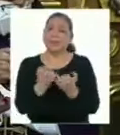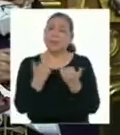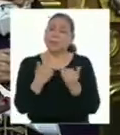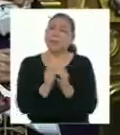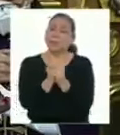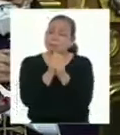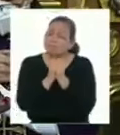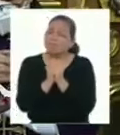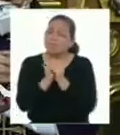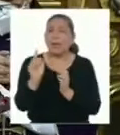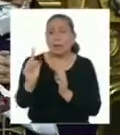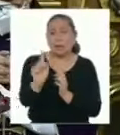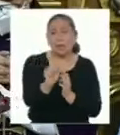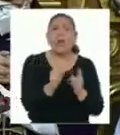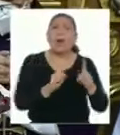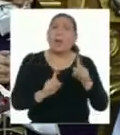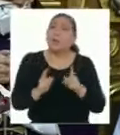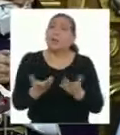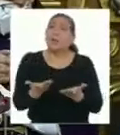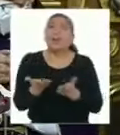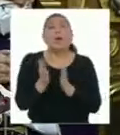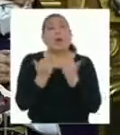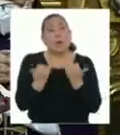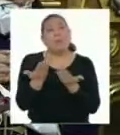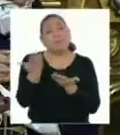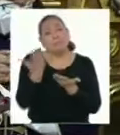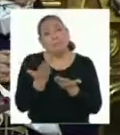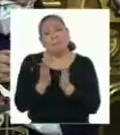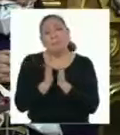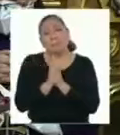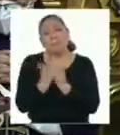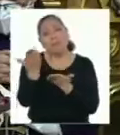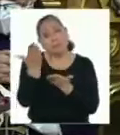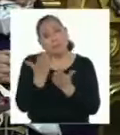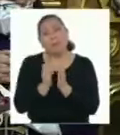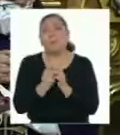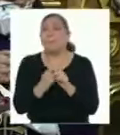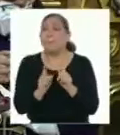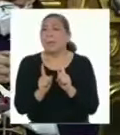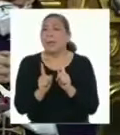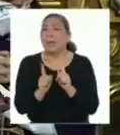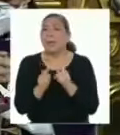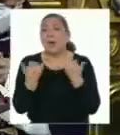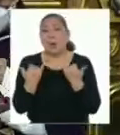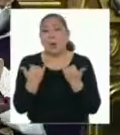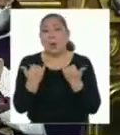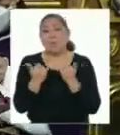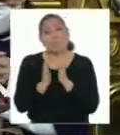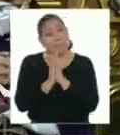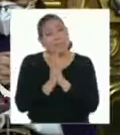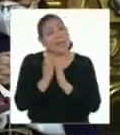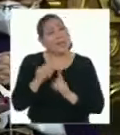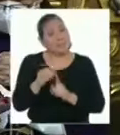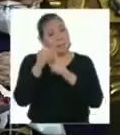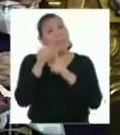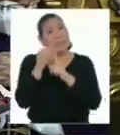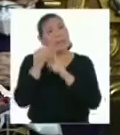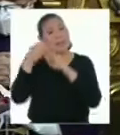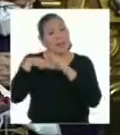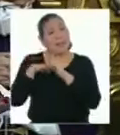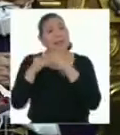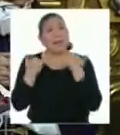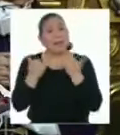orar. Algunas nos lo han pedido ahora, pero por tratarse de la nación, vamos a